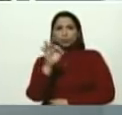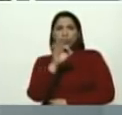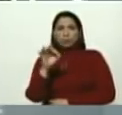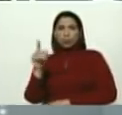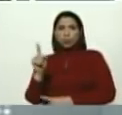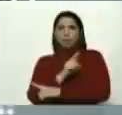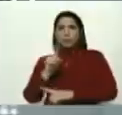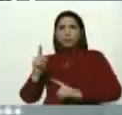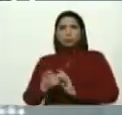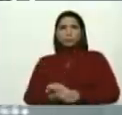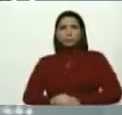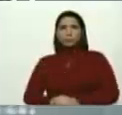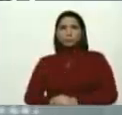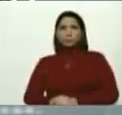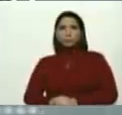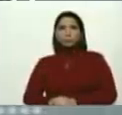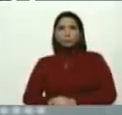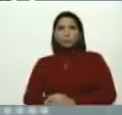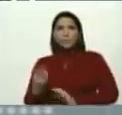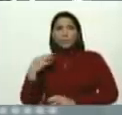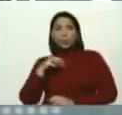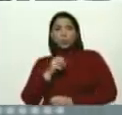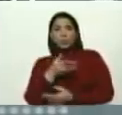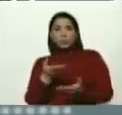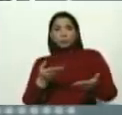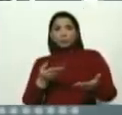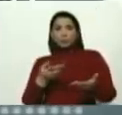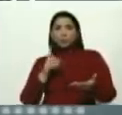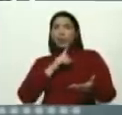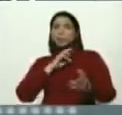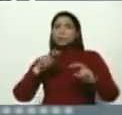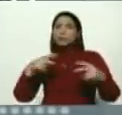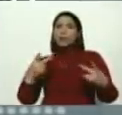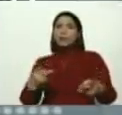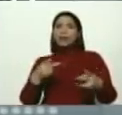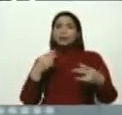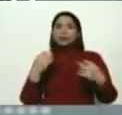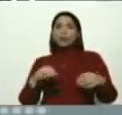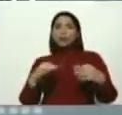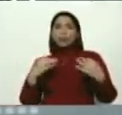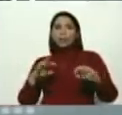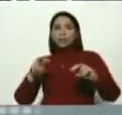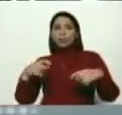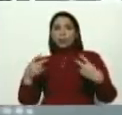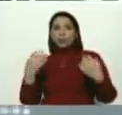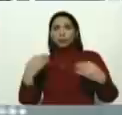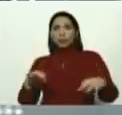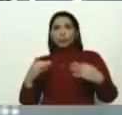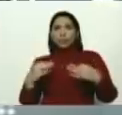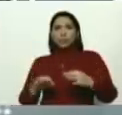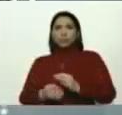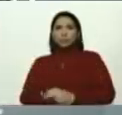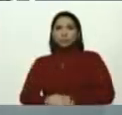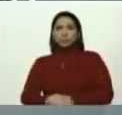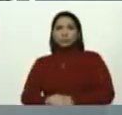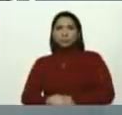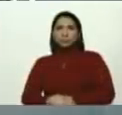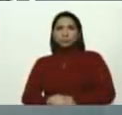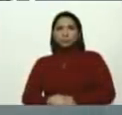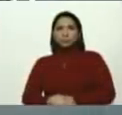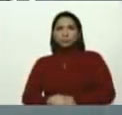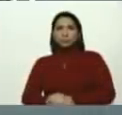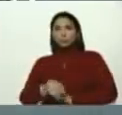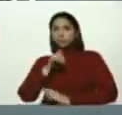efectivo. Por eso es que se llama una nueva normalidad, una nueva normalidad. Y paso a